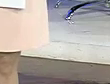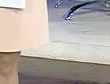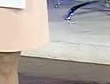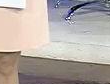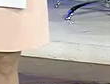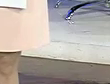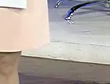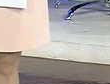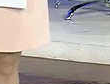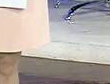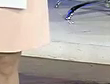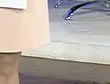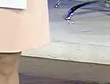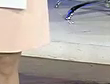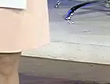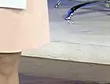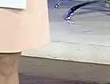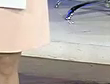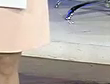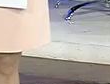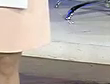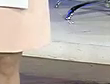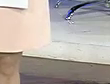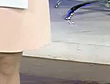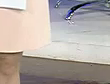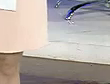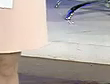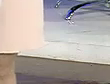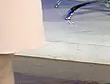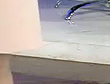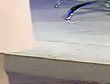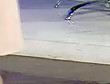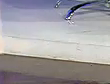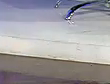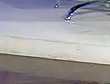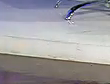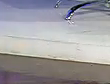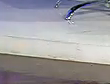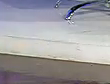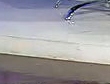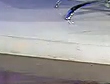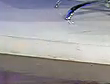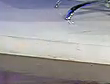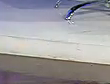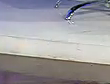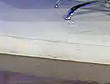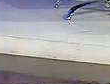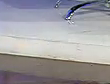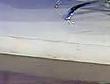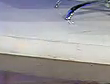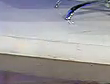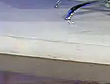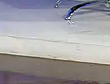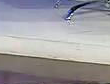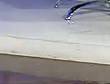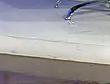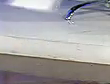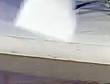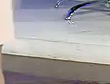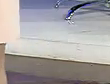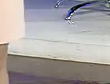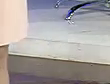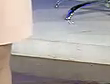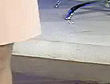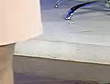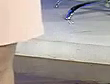empezar y quiero saludar a mi compañera y amiga Luisa Delgadillo. Luisa, ¿cómo estás? Buenos días, José Luis. Tengo que calcular primero para así, dónde se va.